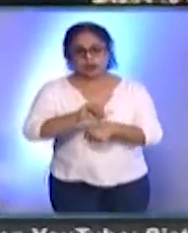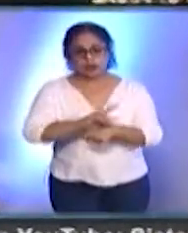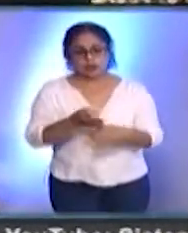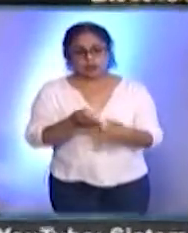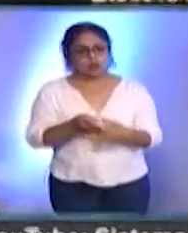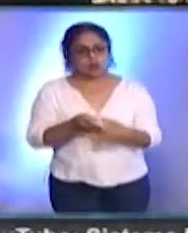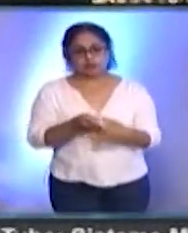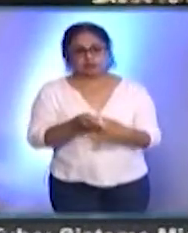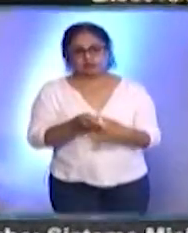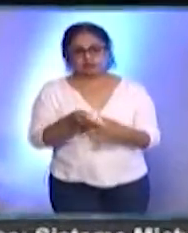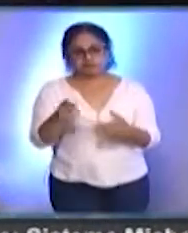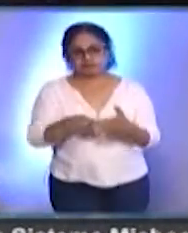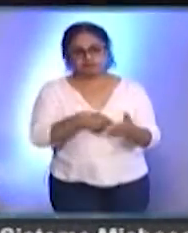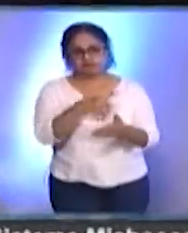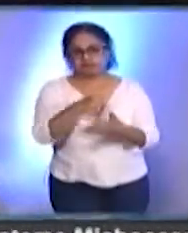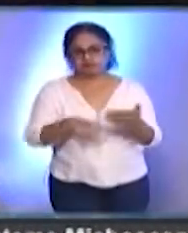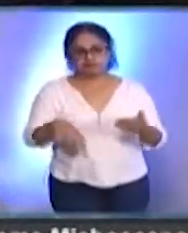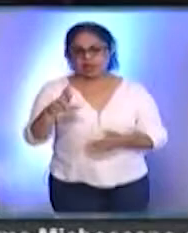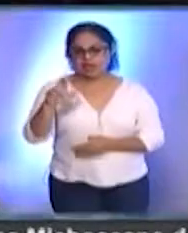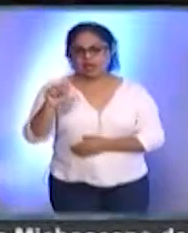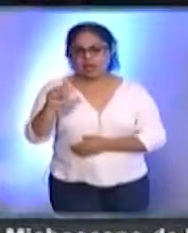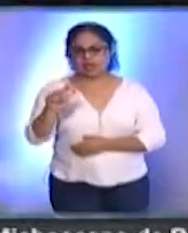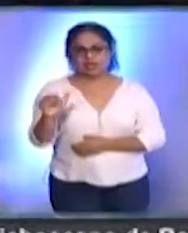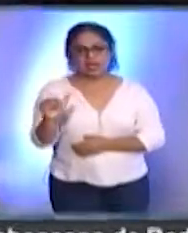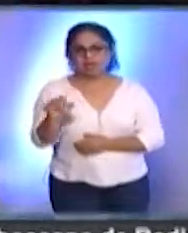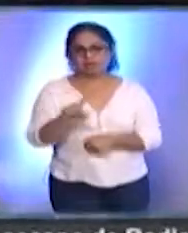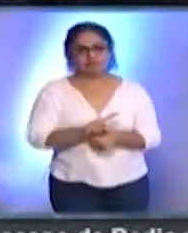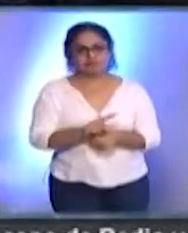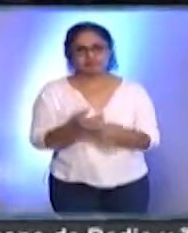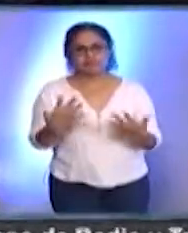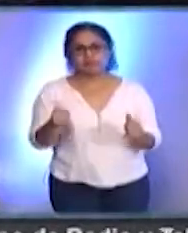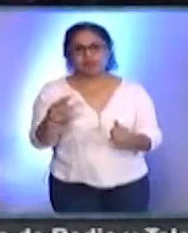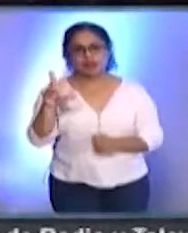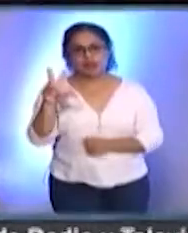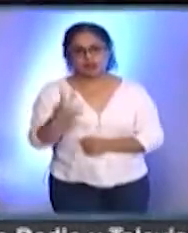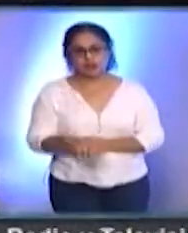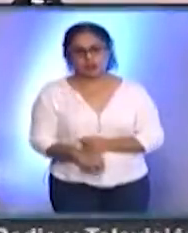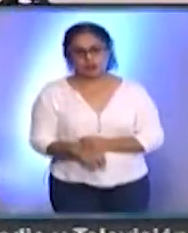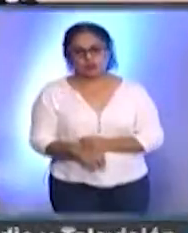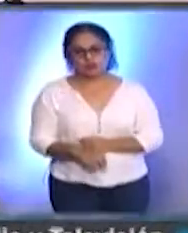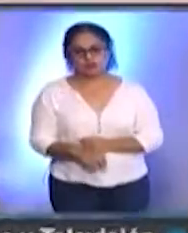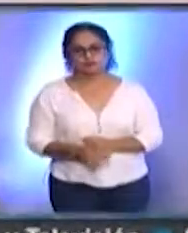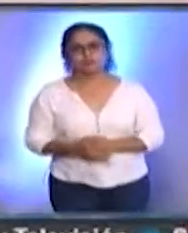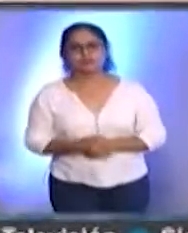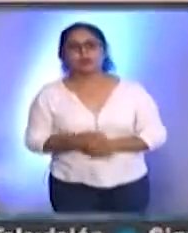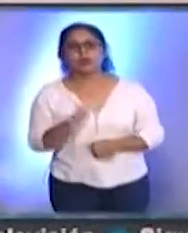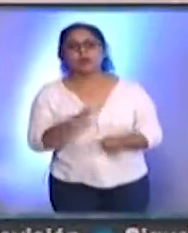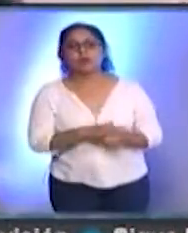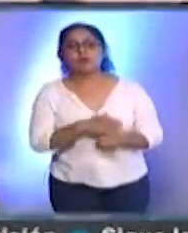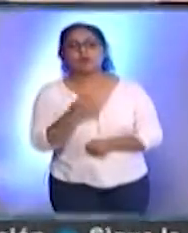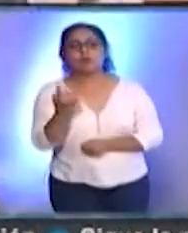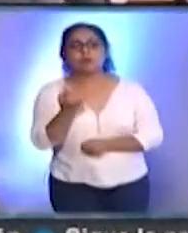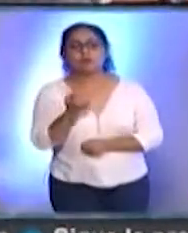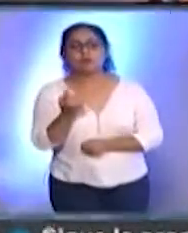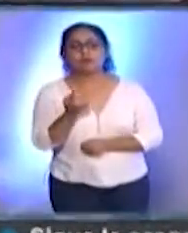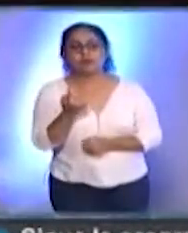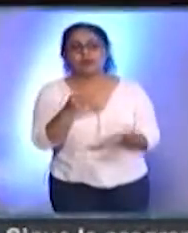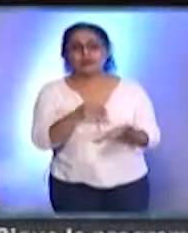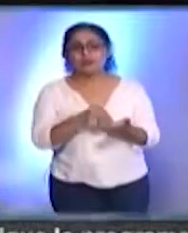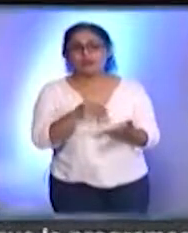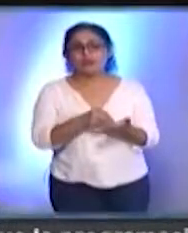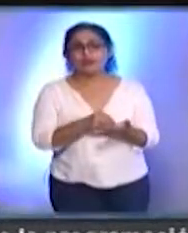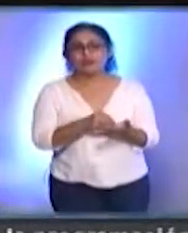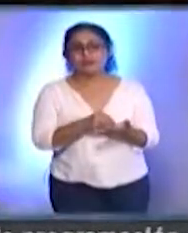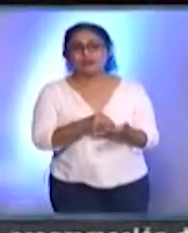pues, simplemente ya no existe, aunque eso sea solo en la letra, porque la raza de